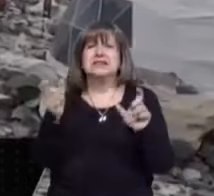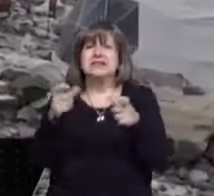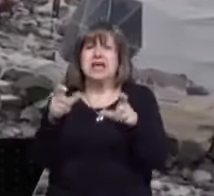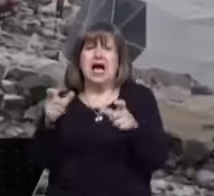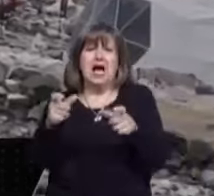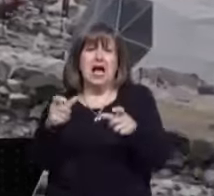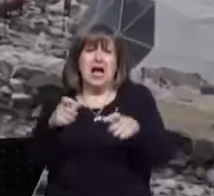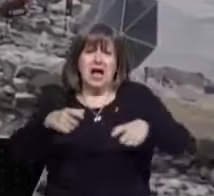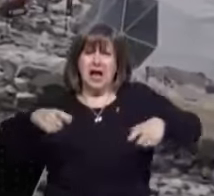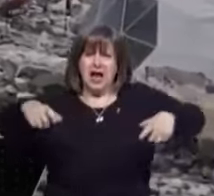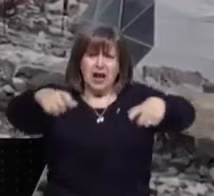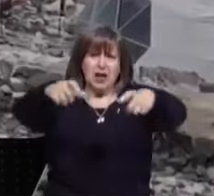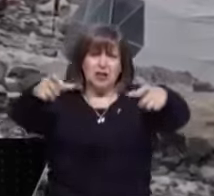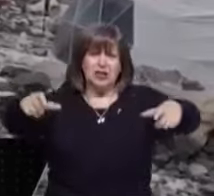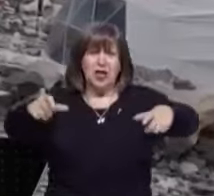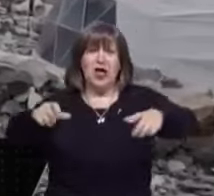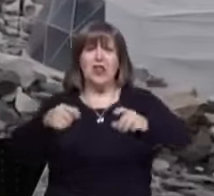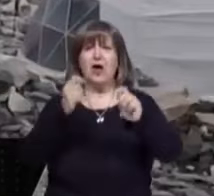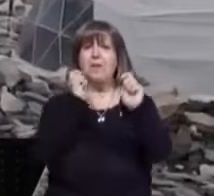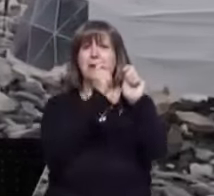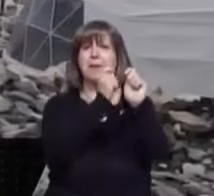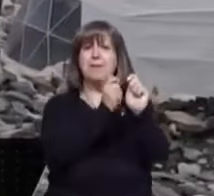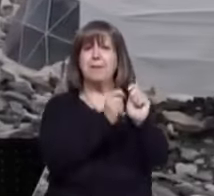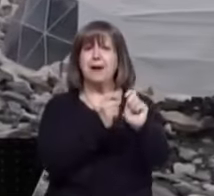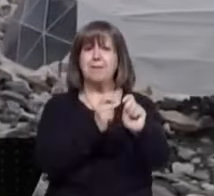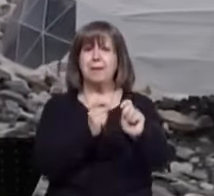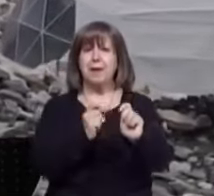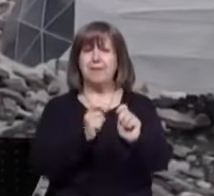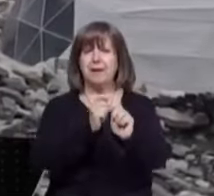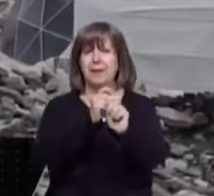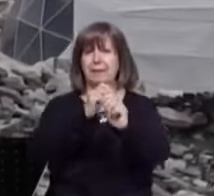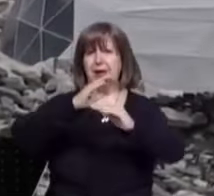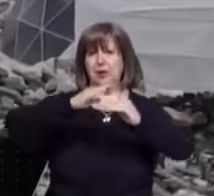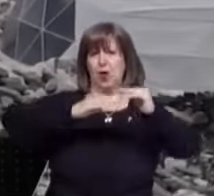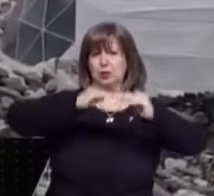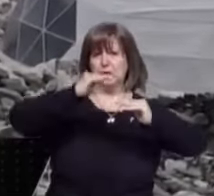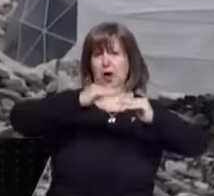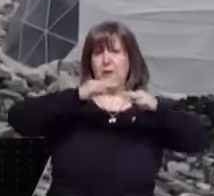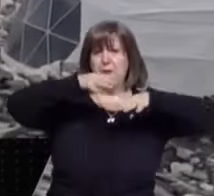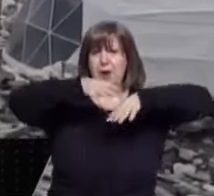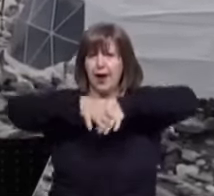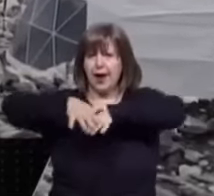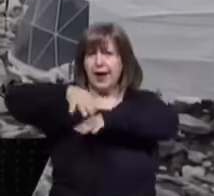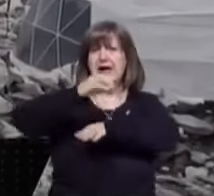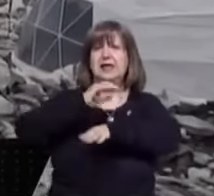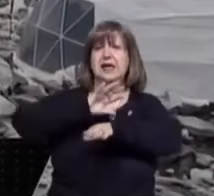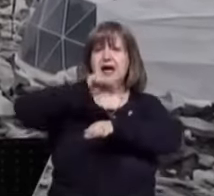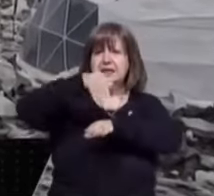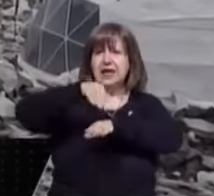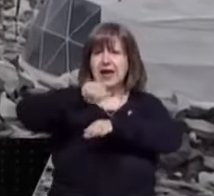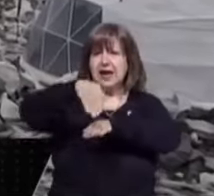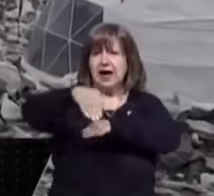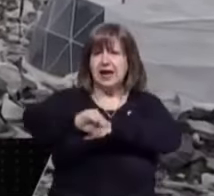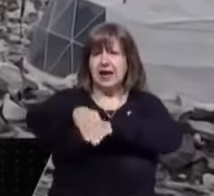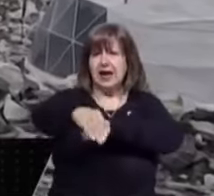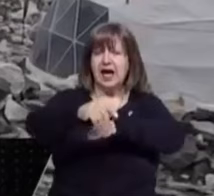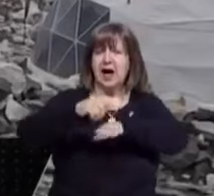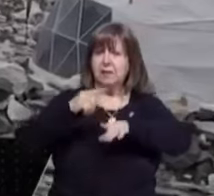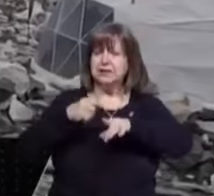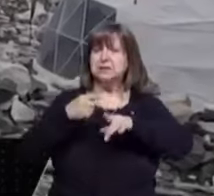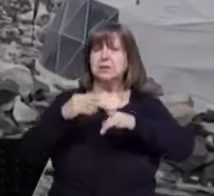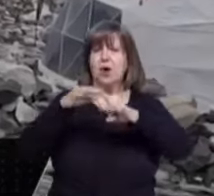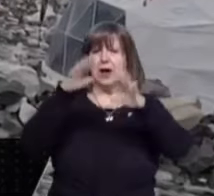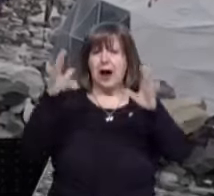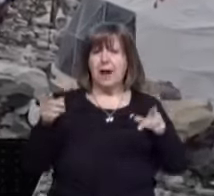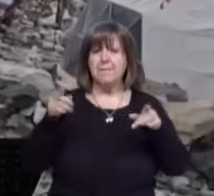un glaciar, y empiezan a picar y a hacer todo lo que están viendo construido: bajadas, escaleras, altas y bajas,